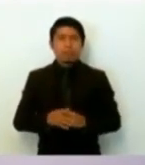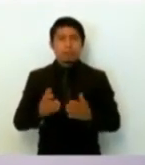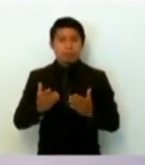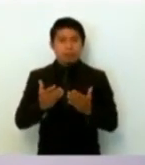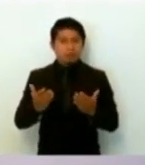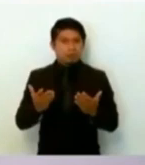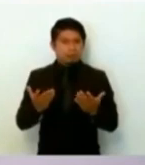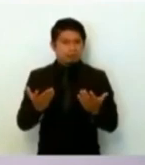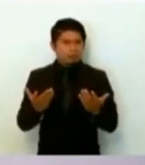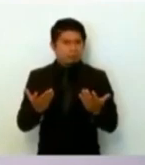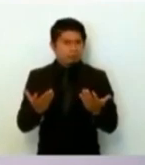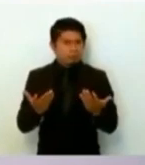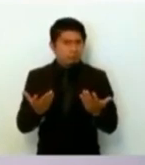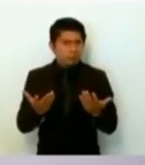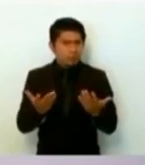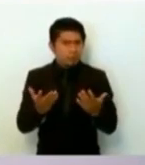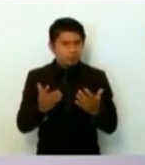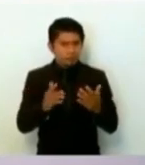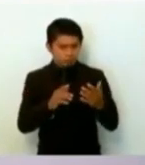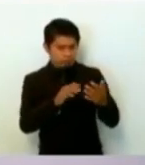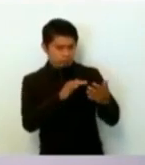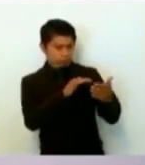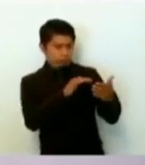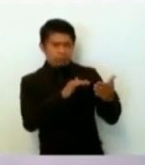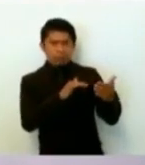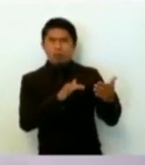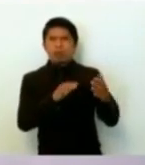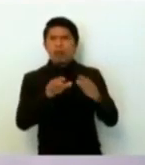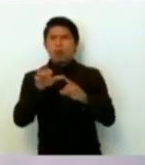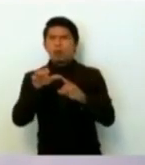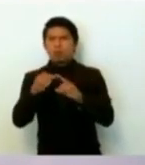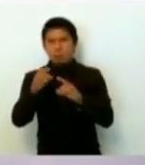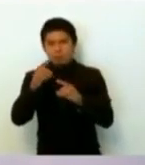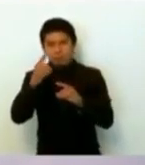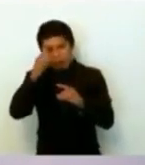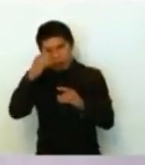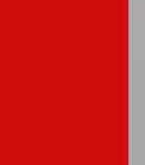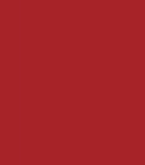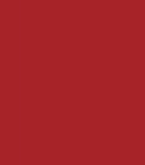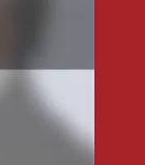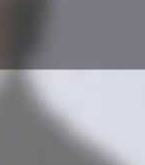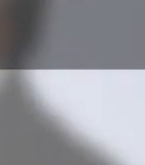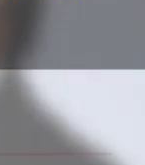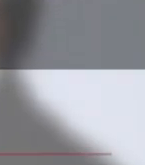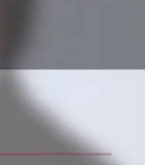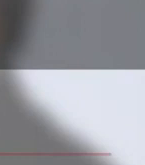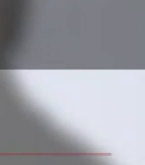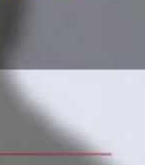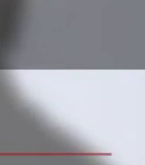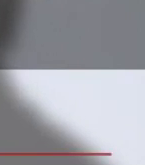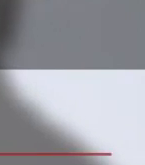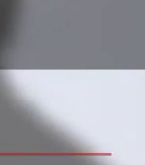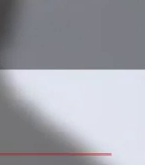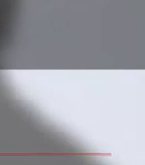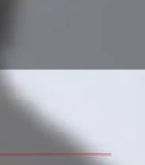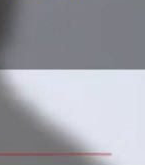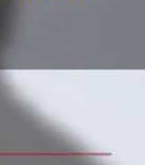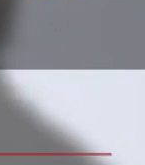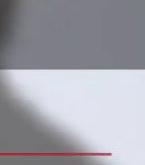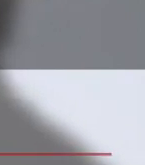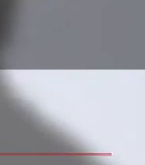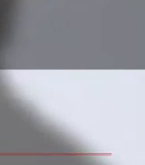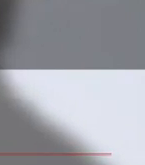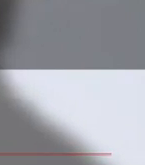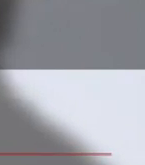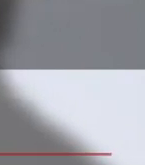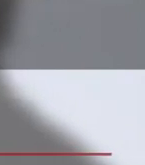se entiende cuál es la función de una comisión de la verdad. Bueno, esta no es la primera. La jueza María Isabel Bernal Hernández, titular del